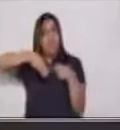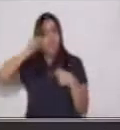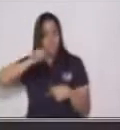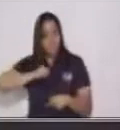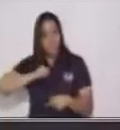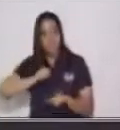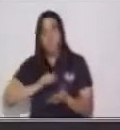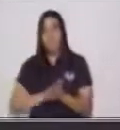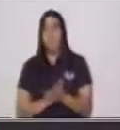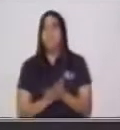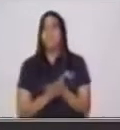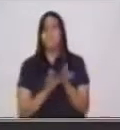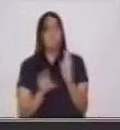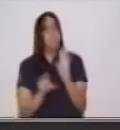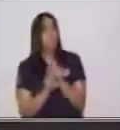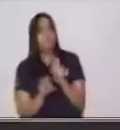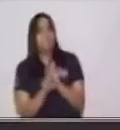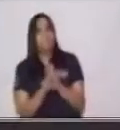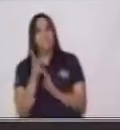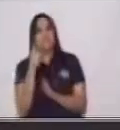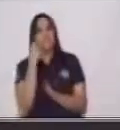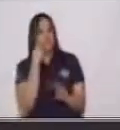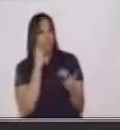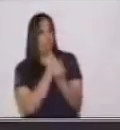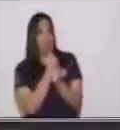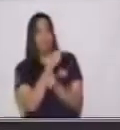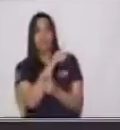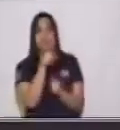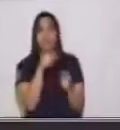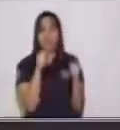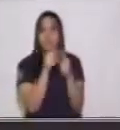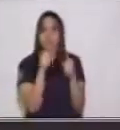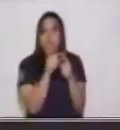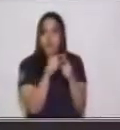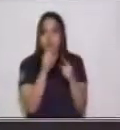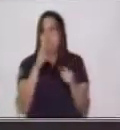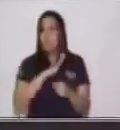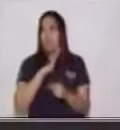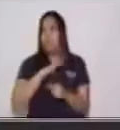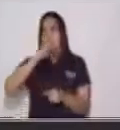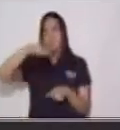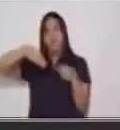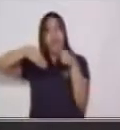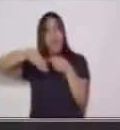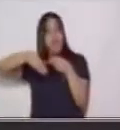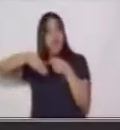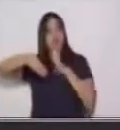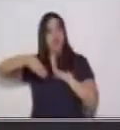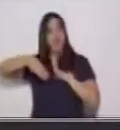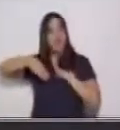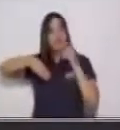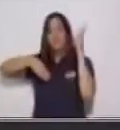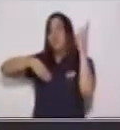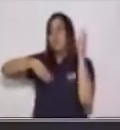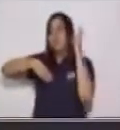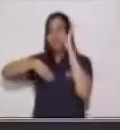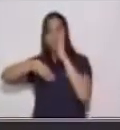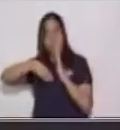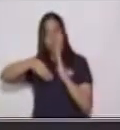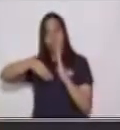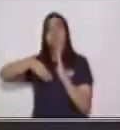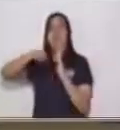¿sí? Entonces, cuando tú encuentres una palabra que tiene M y tiene el sonido de la B, sabes que